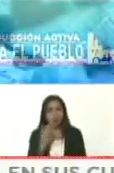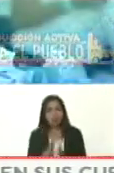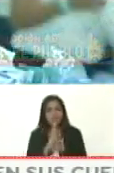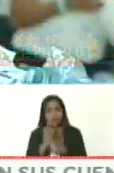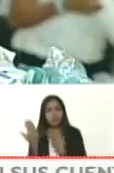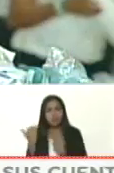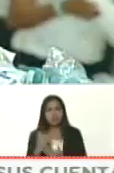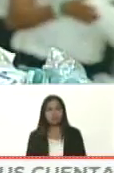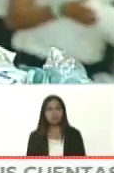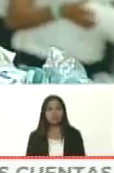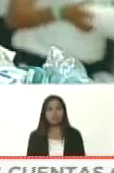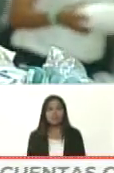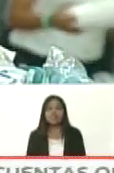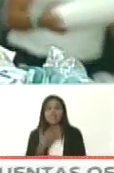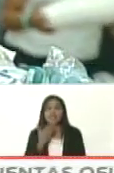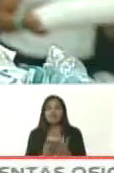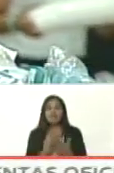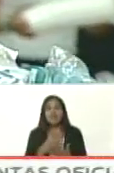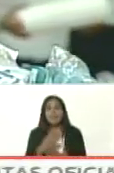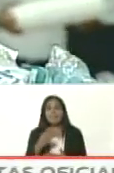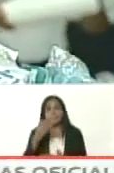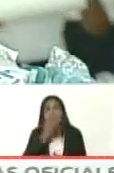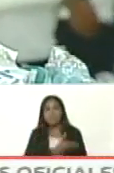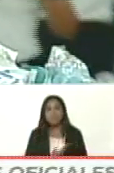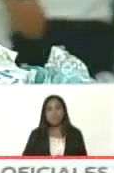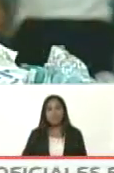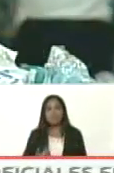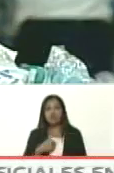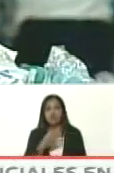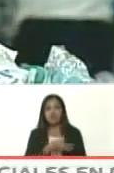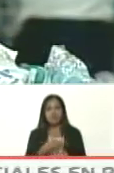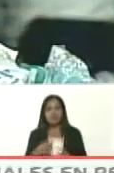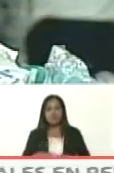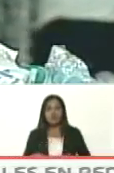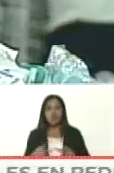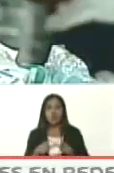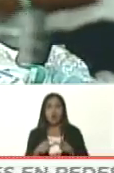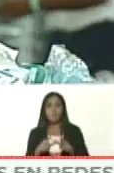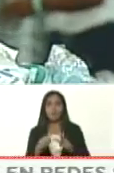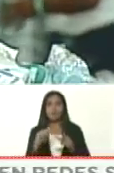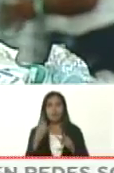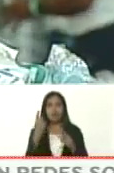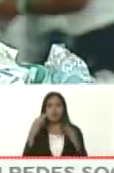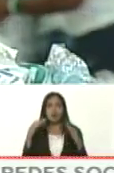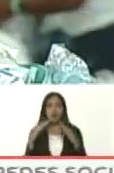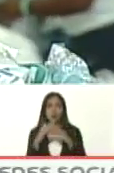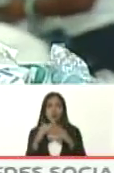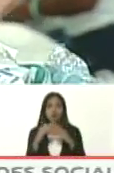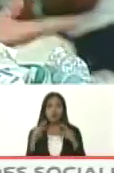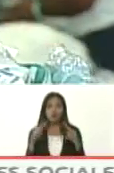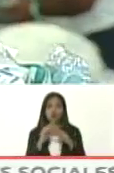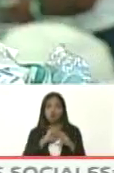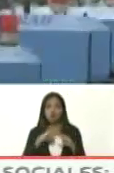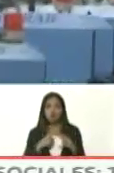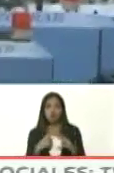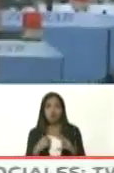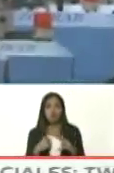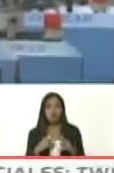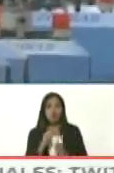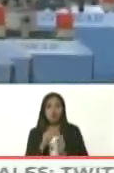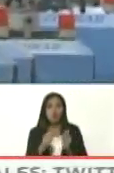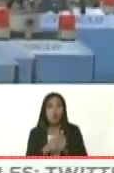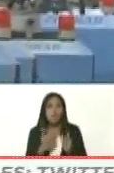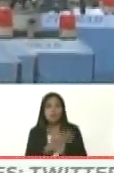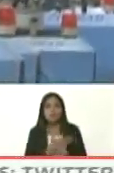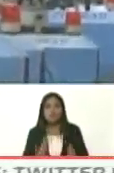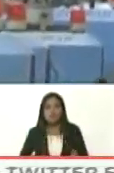compañera. Gracias, presidente. Bueno, en realidad fue extraordinaria. Uno de los primeros encuentros que tuvimos fue justamente con el copresidente de la